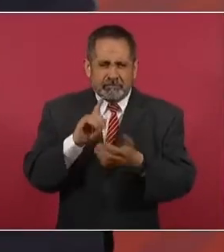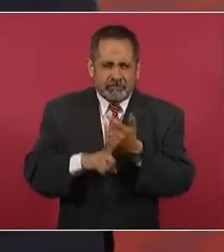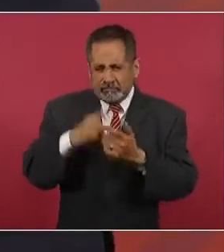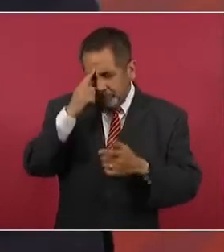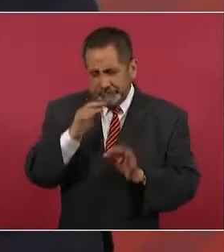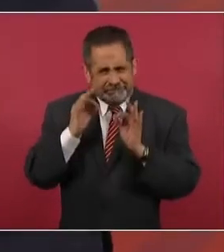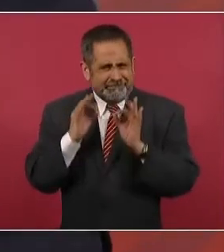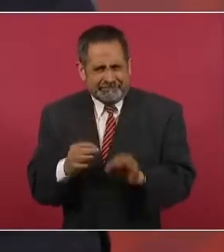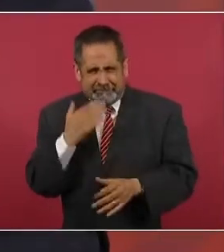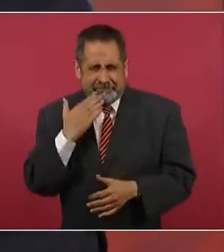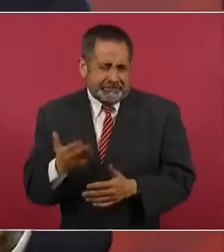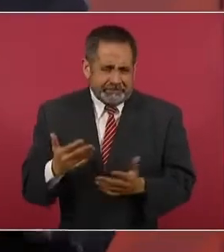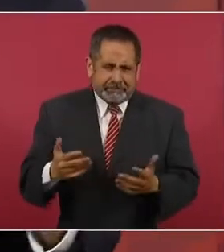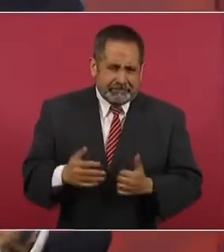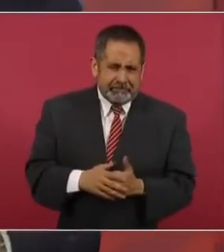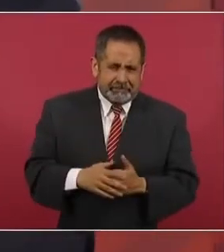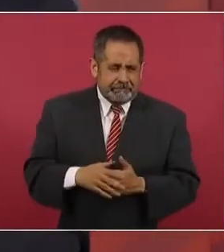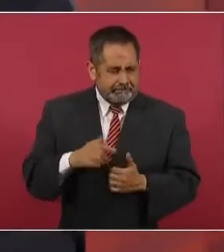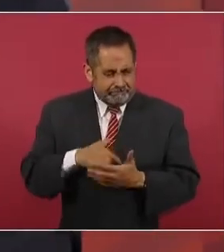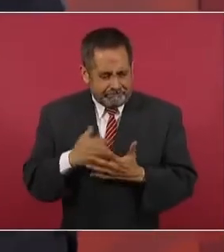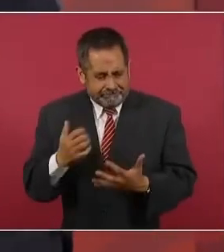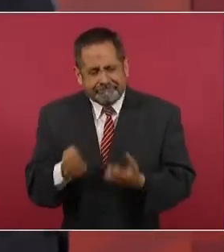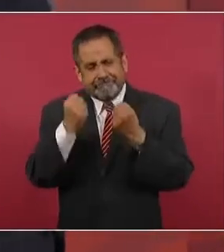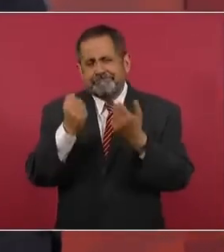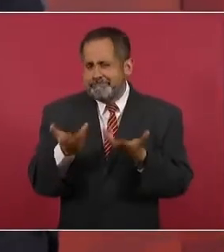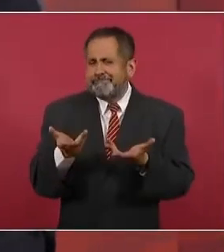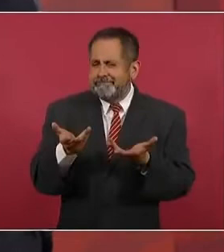intervenido y salvarle la vida,